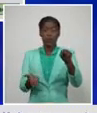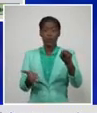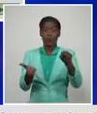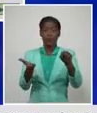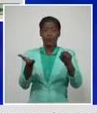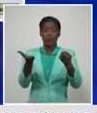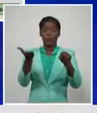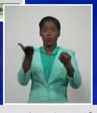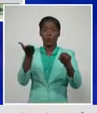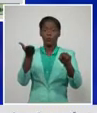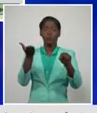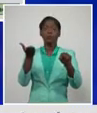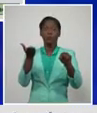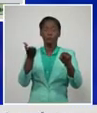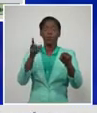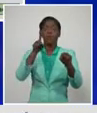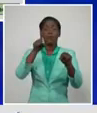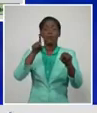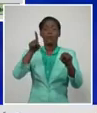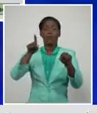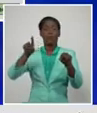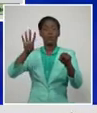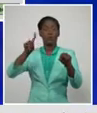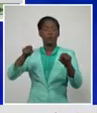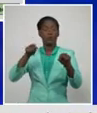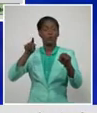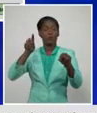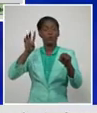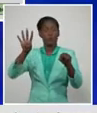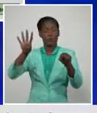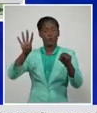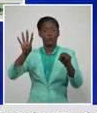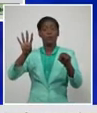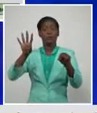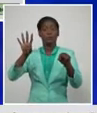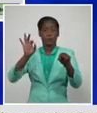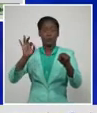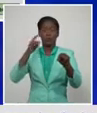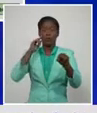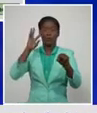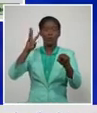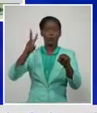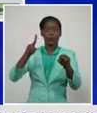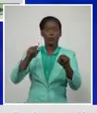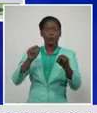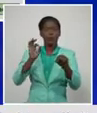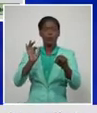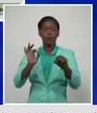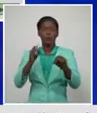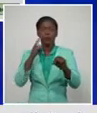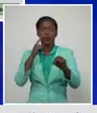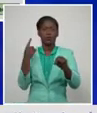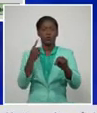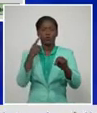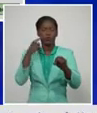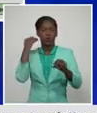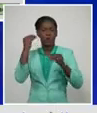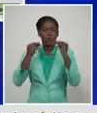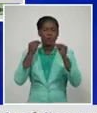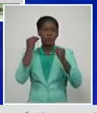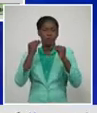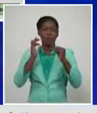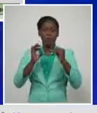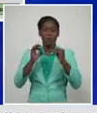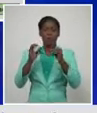a 114,4. Y en cuanto al número de casos, creo que la gráfica de Cuba lo